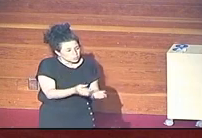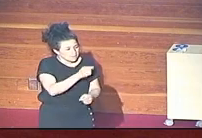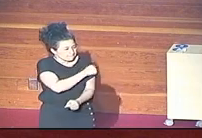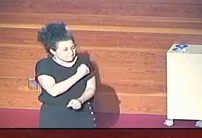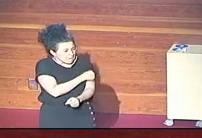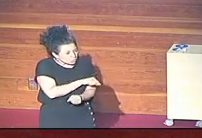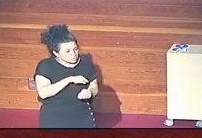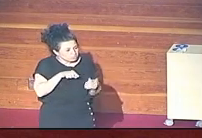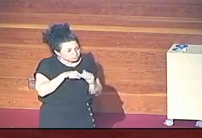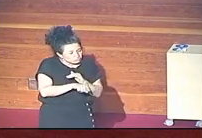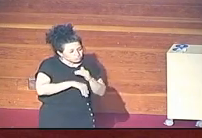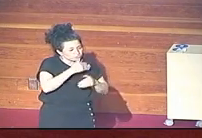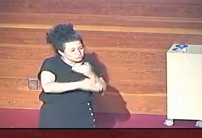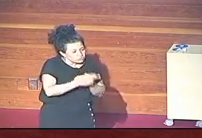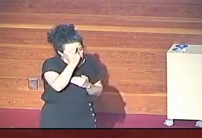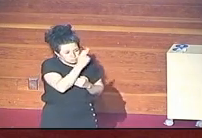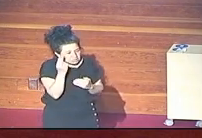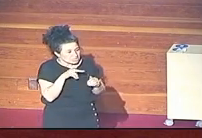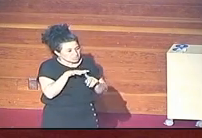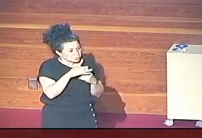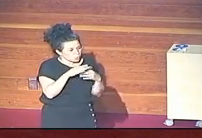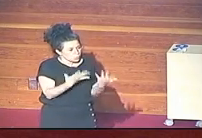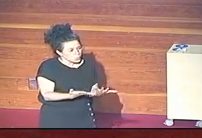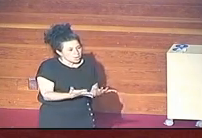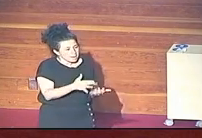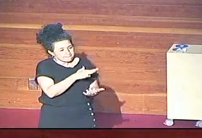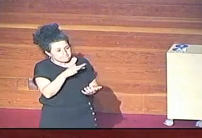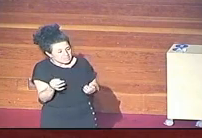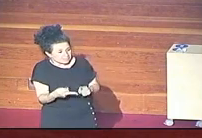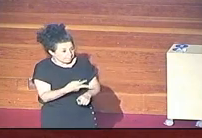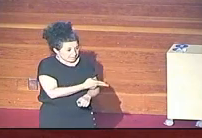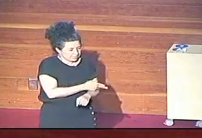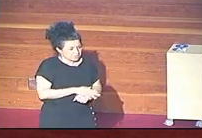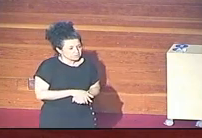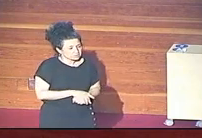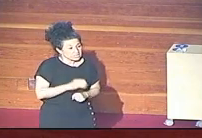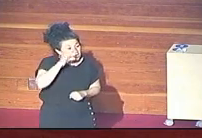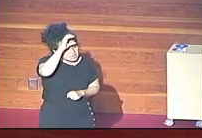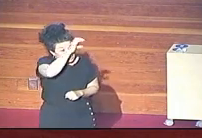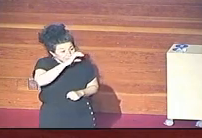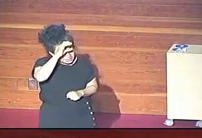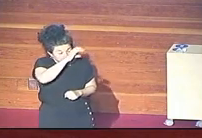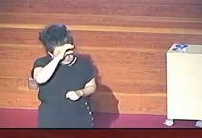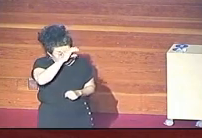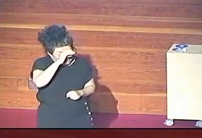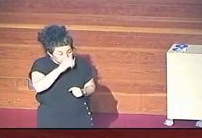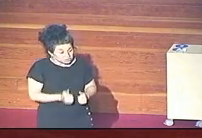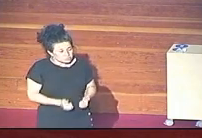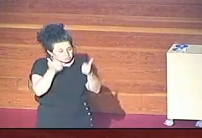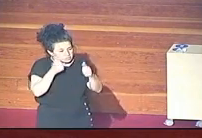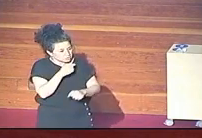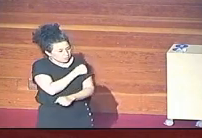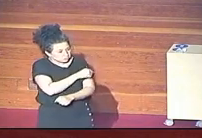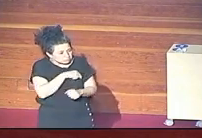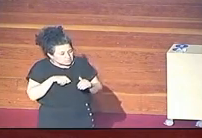y de la situación de los hospitales y de la prevención los científicos de los desarrollos de las vacunas cómo